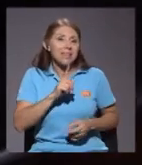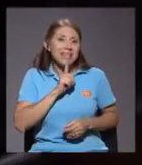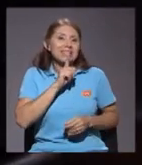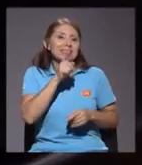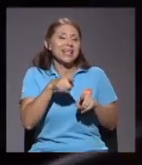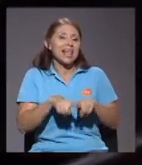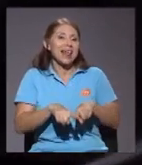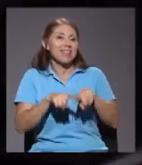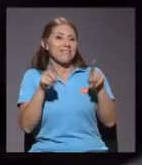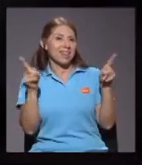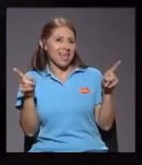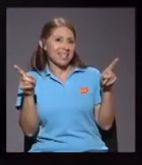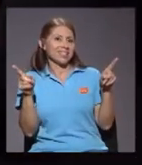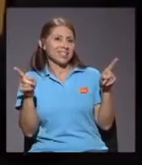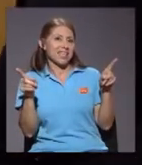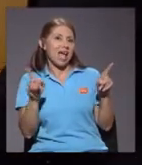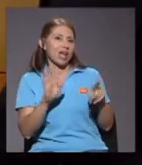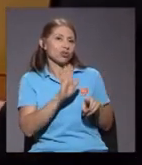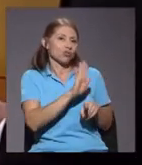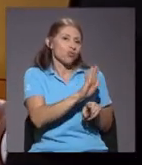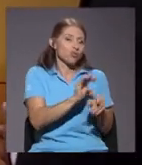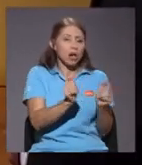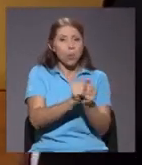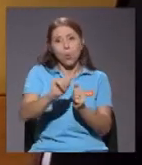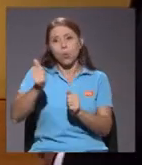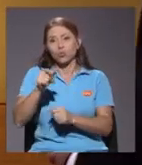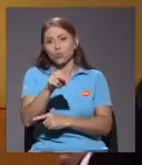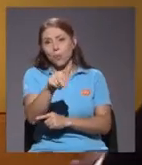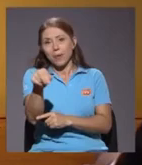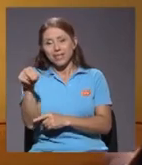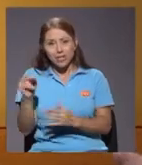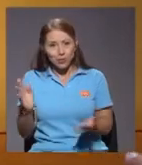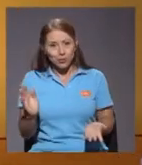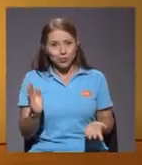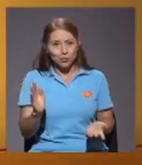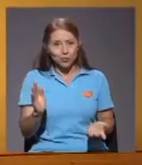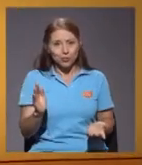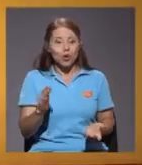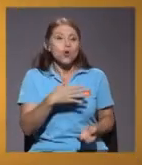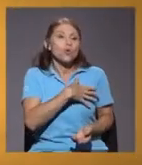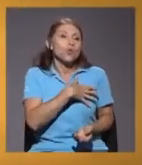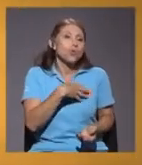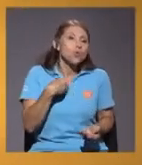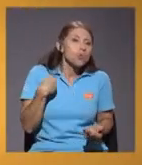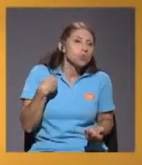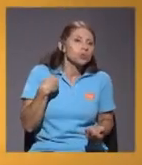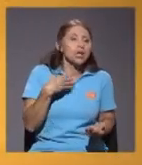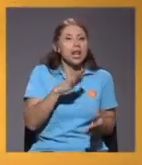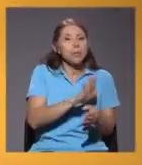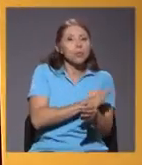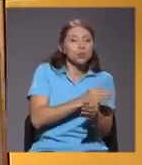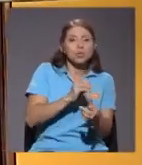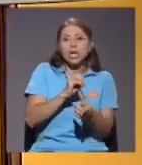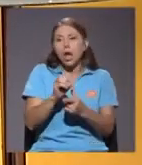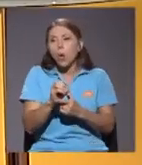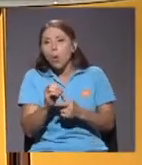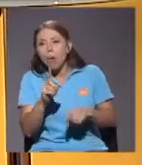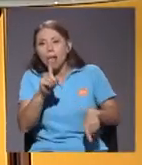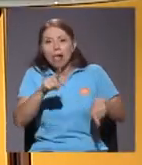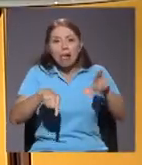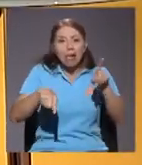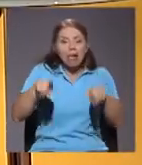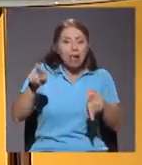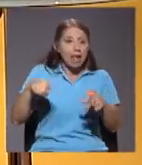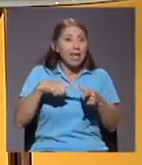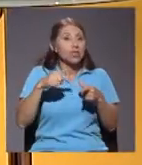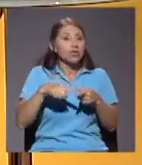usted y algunos de sus compañeros y compañeras de los gustos de la música y entonces se les hoy a ustedes discutiendo sobre